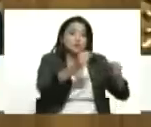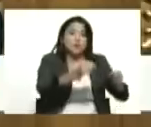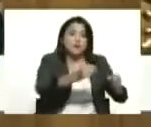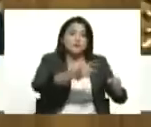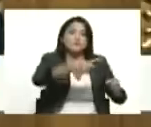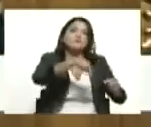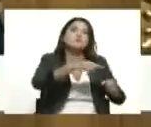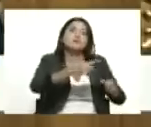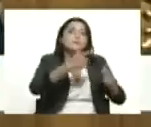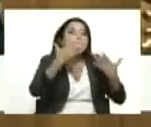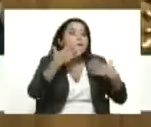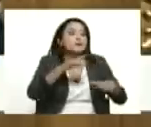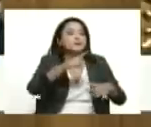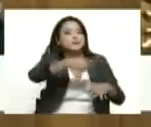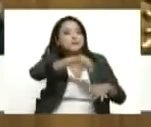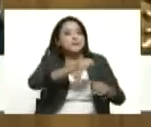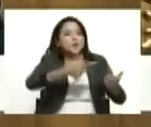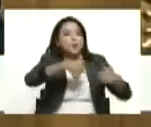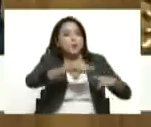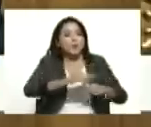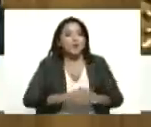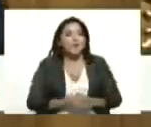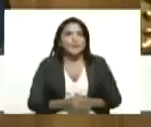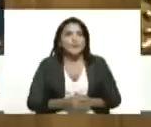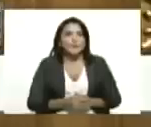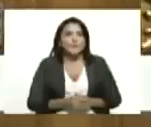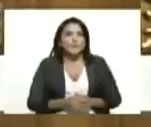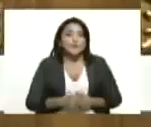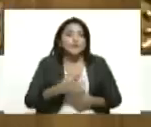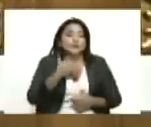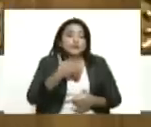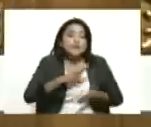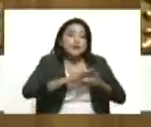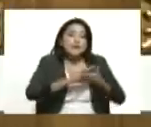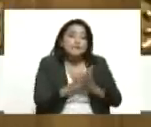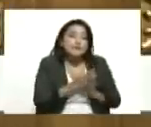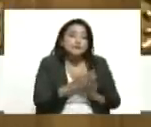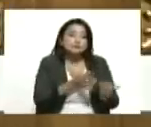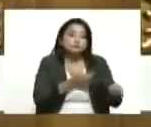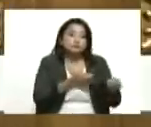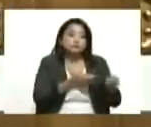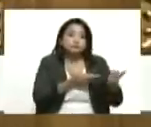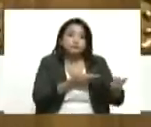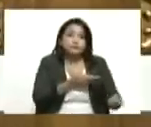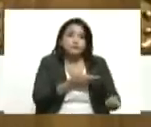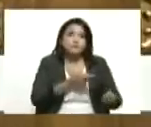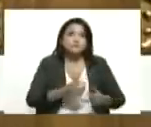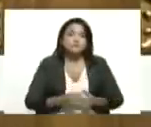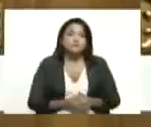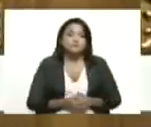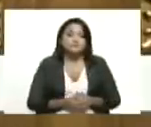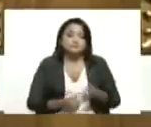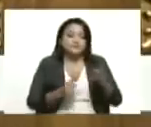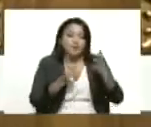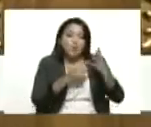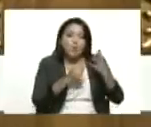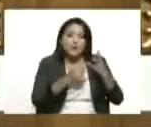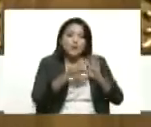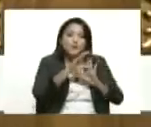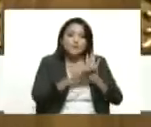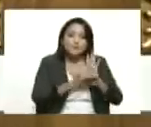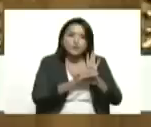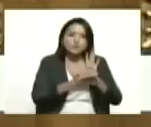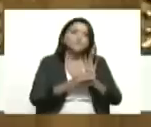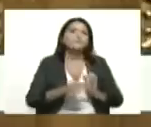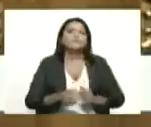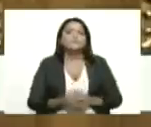cual presumiblemente pudiese recaer la extinción de dominio y concurran motivos fundados. El capítulo 4